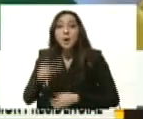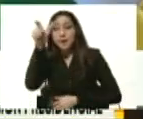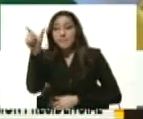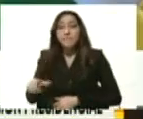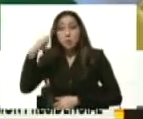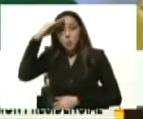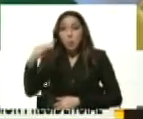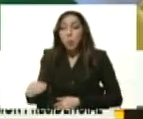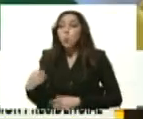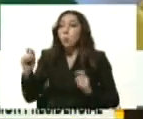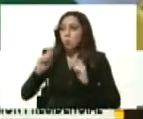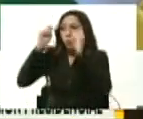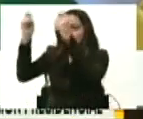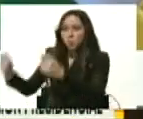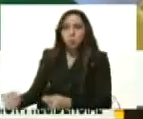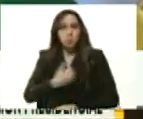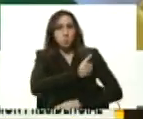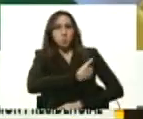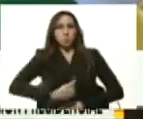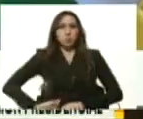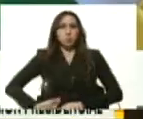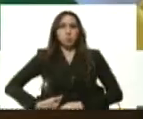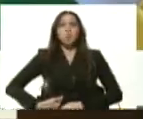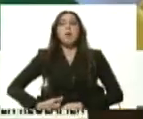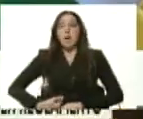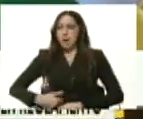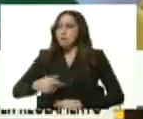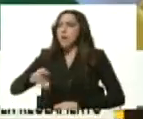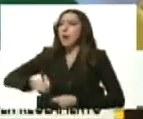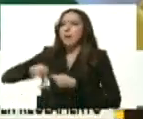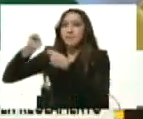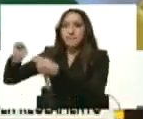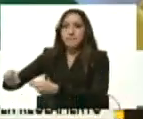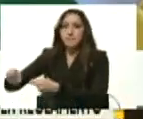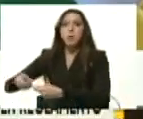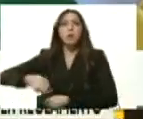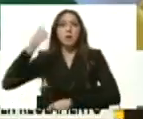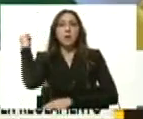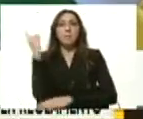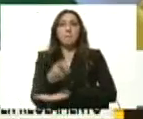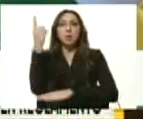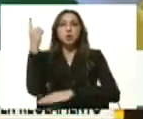banda presidencial y le entregó el bastón de mando.